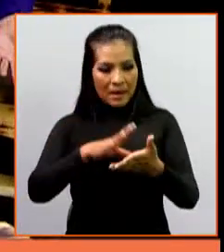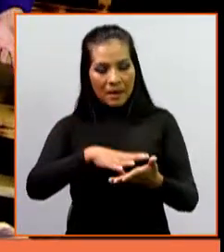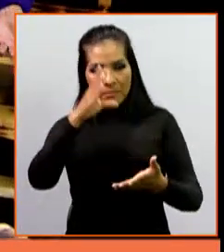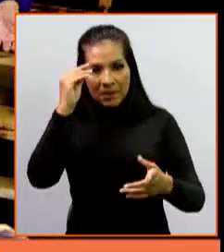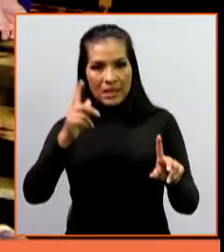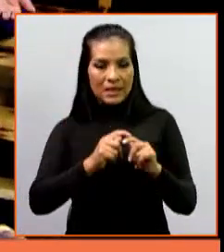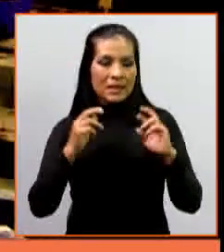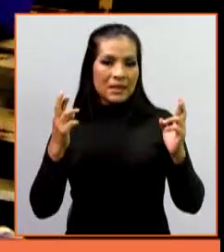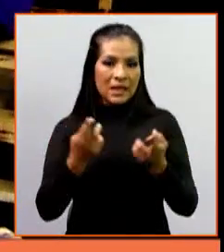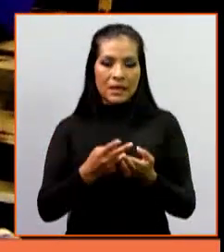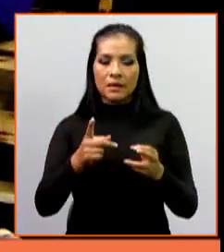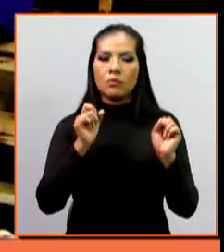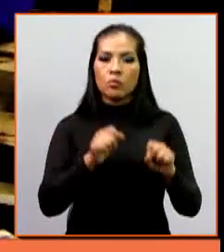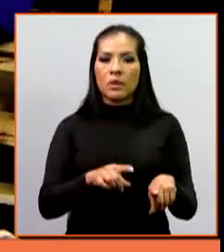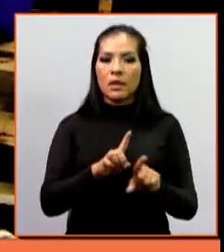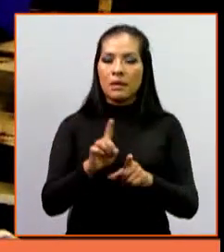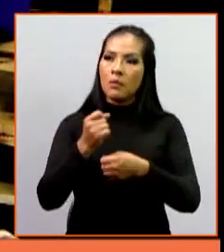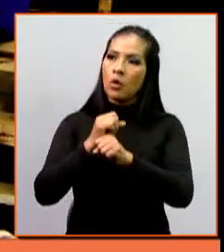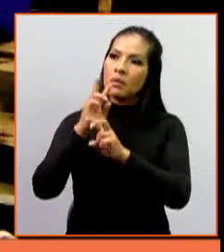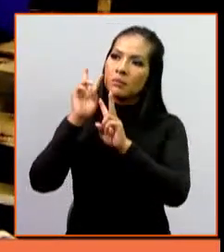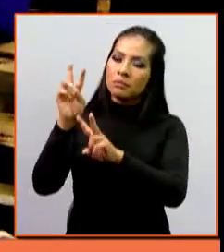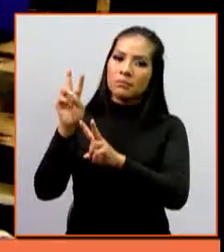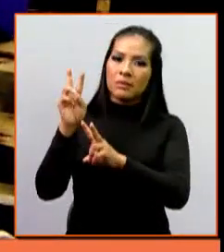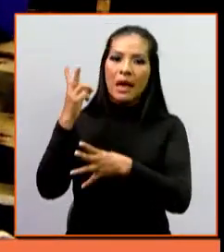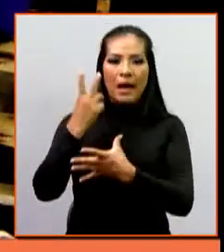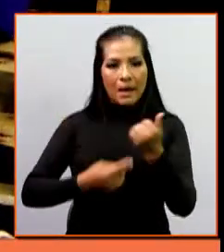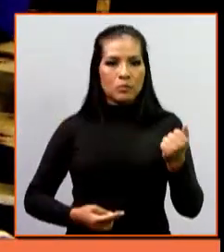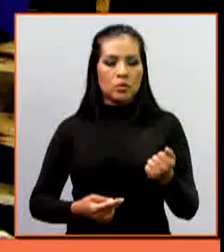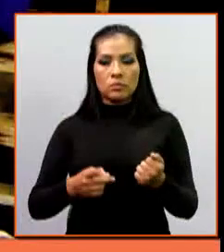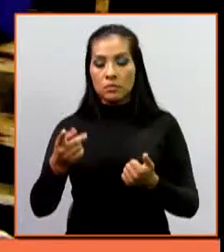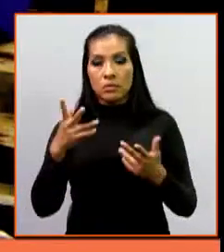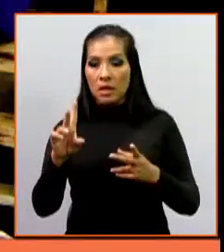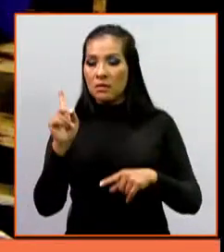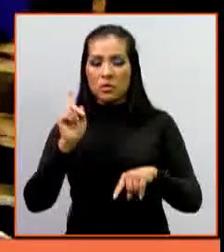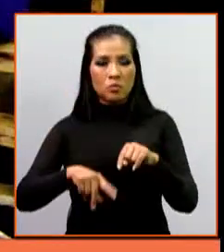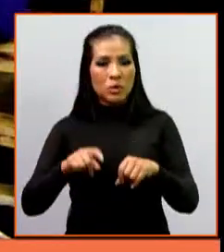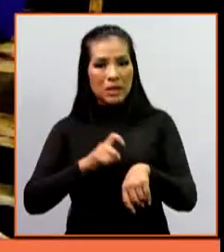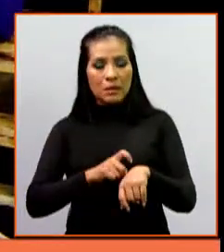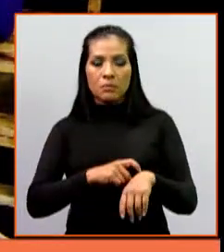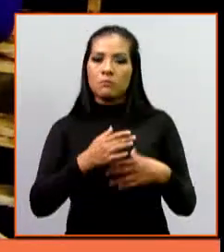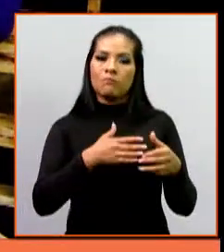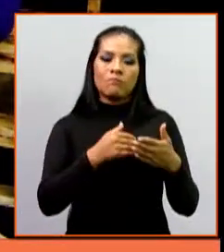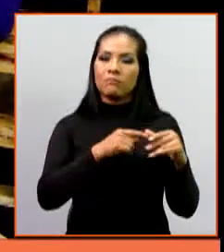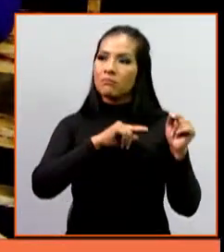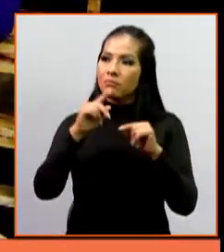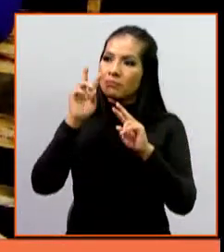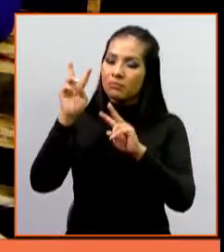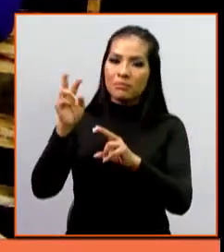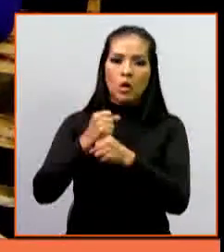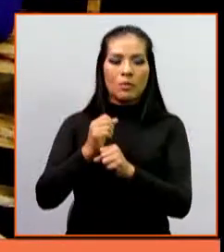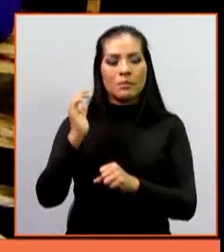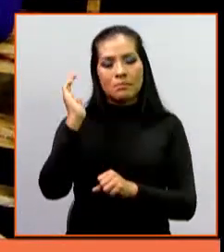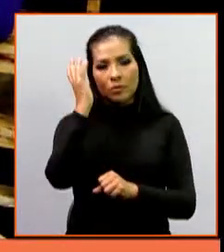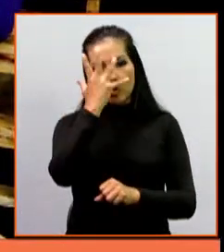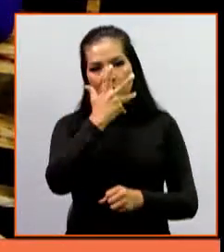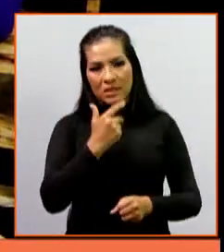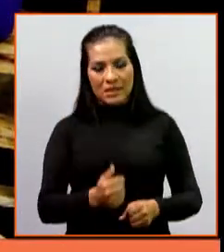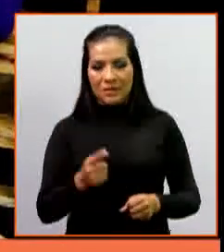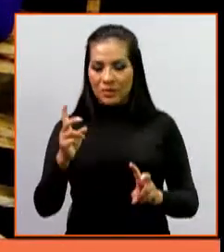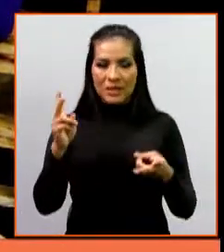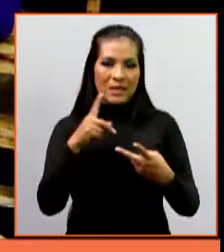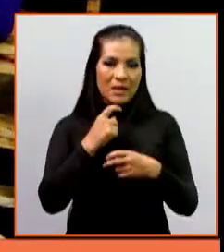también estén en la presentación. Y bueno, si no tienen el tiempo, vengan a la presentación, porque realmente yo vi la obra y es de esas obras